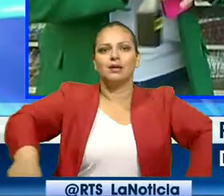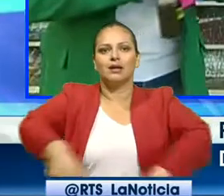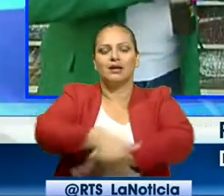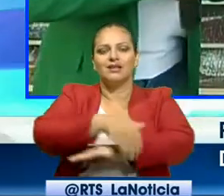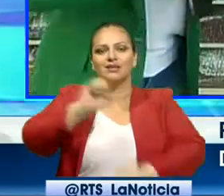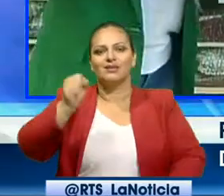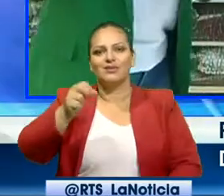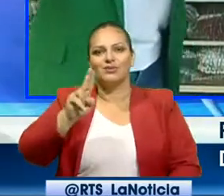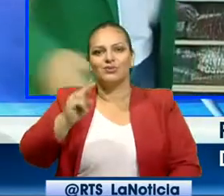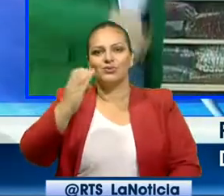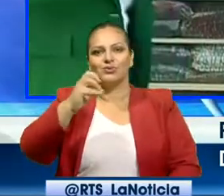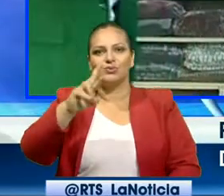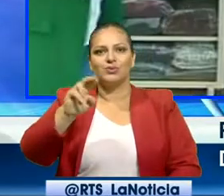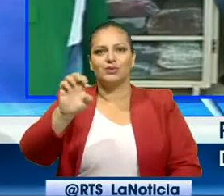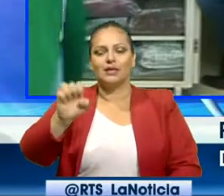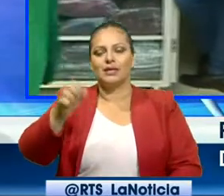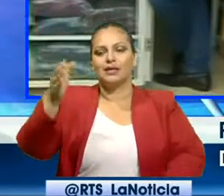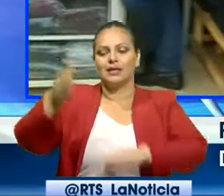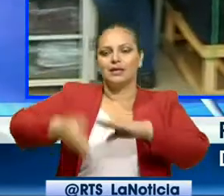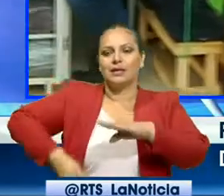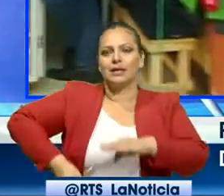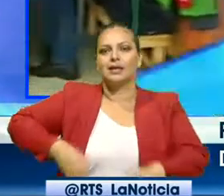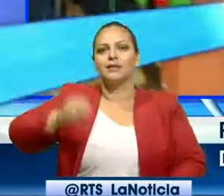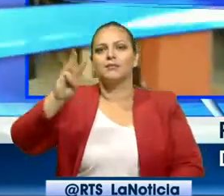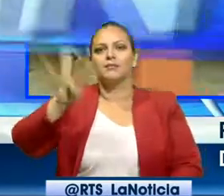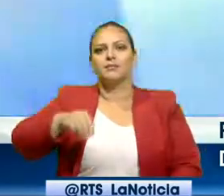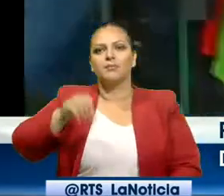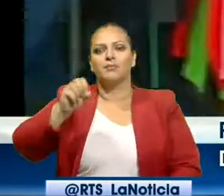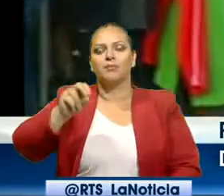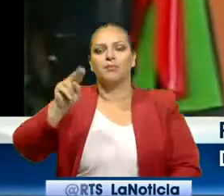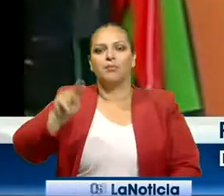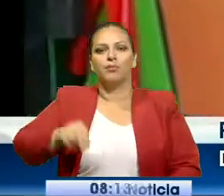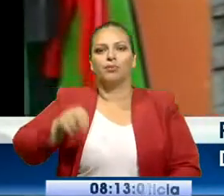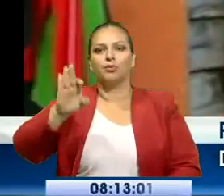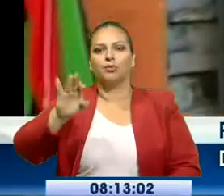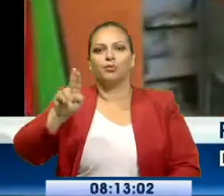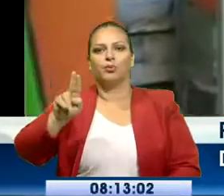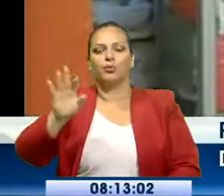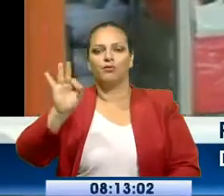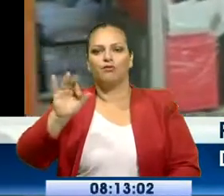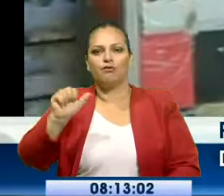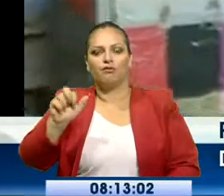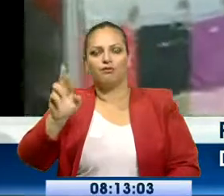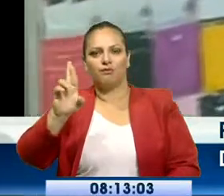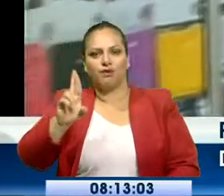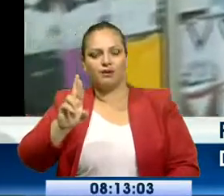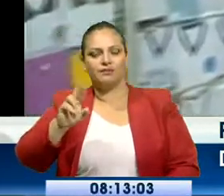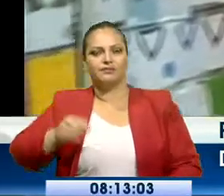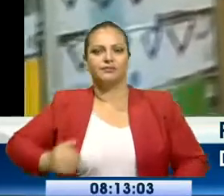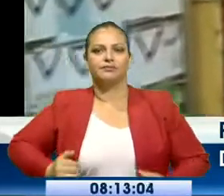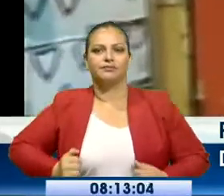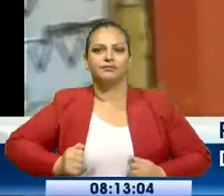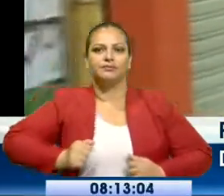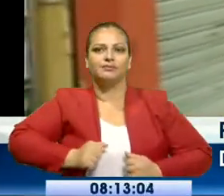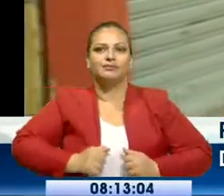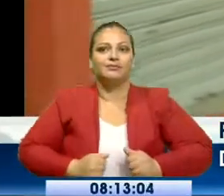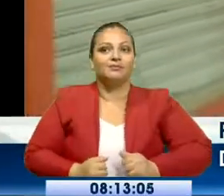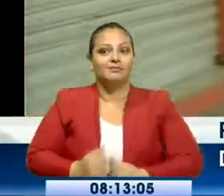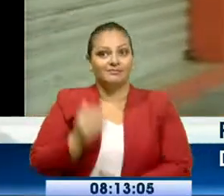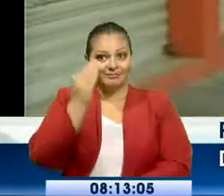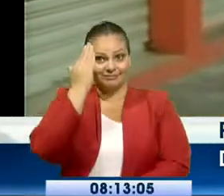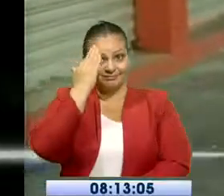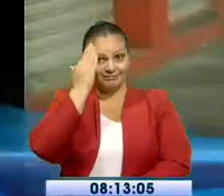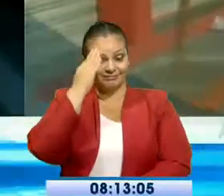locales ya están abriendo con ustedes se pueden dar cuenta e inicia la cuenta regresiva no empiezan las clases